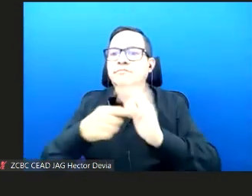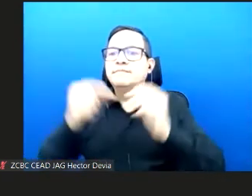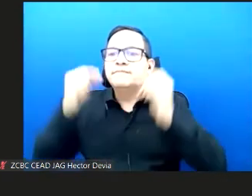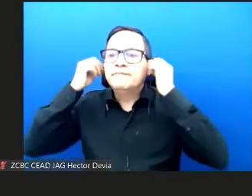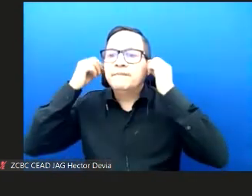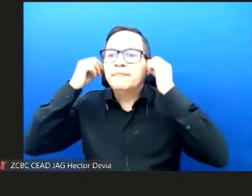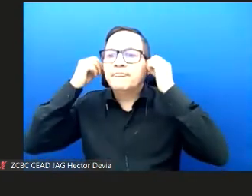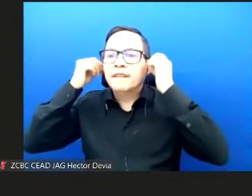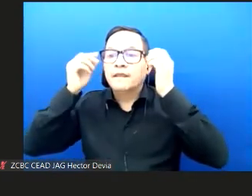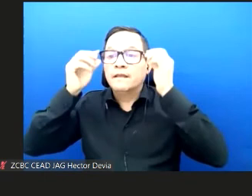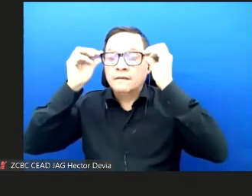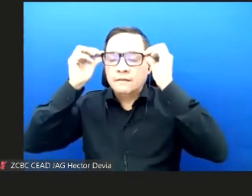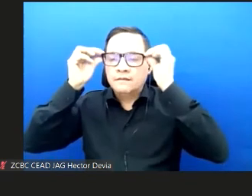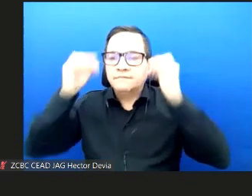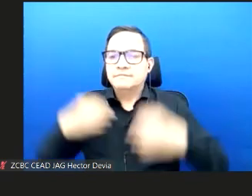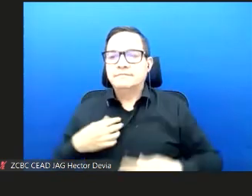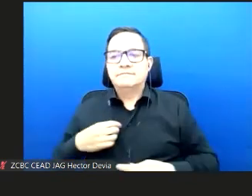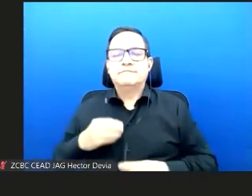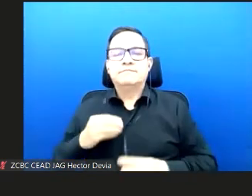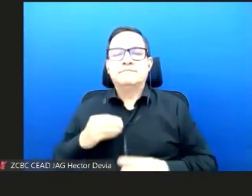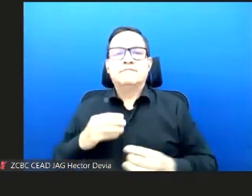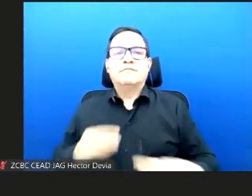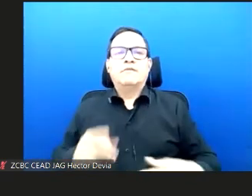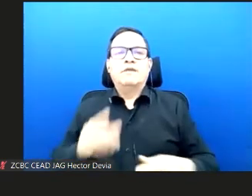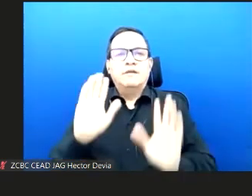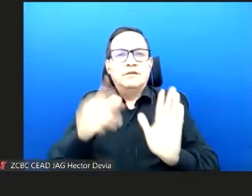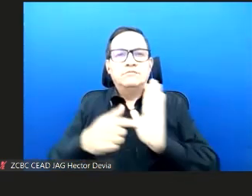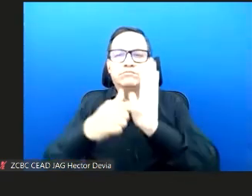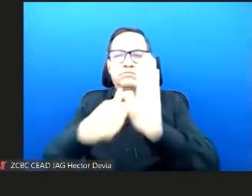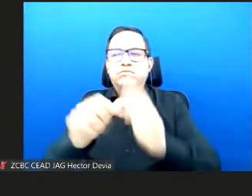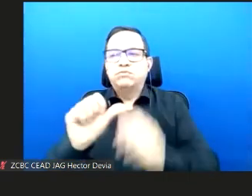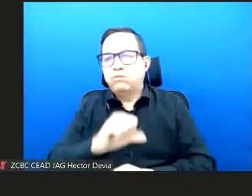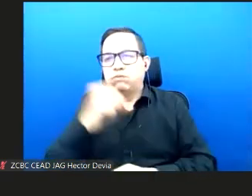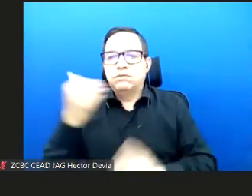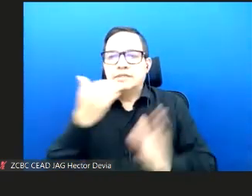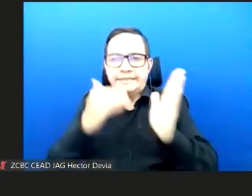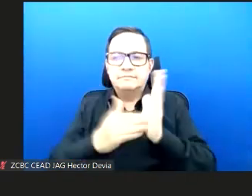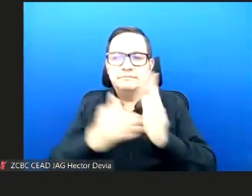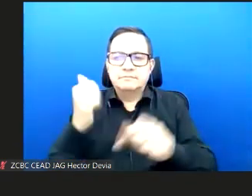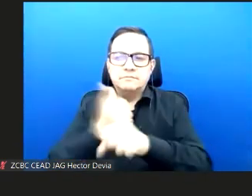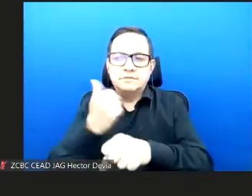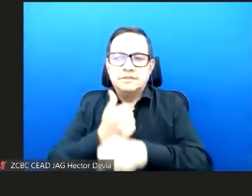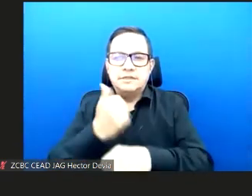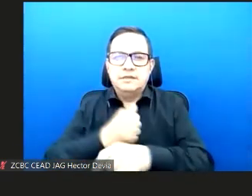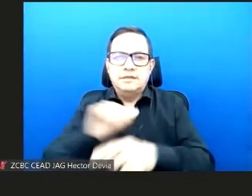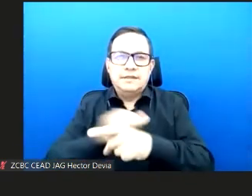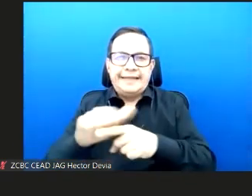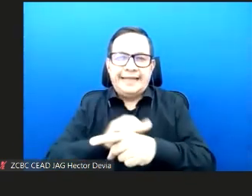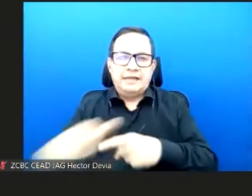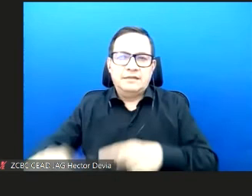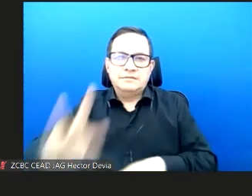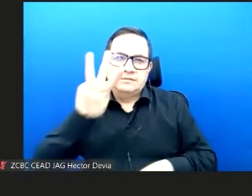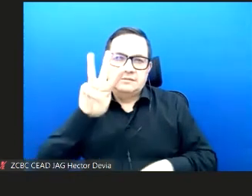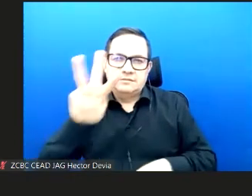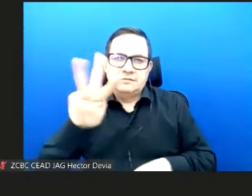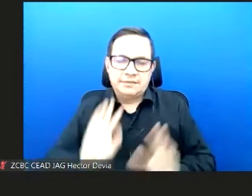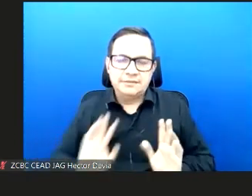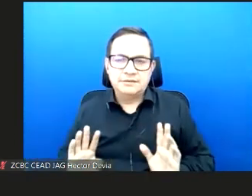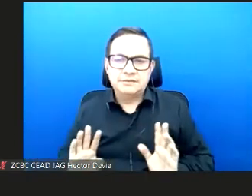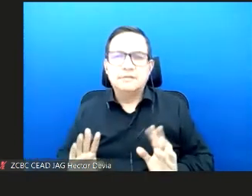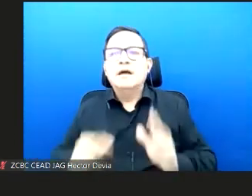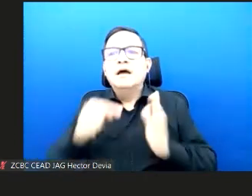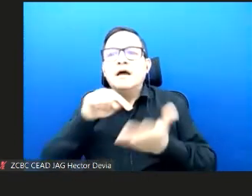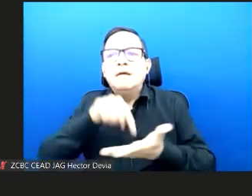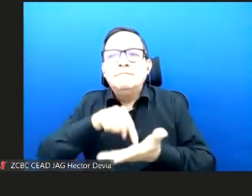que les acabo de dar es uno de los ejemplos para el desarrollo del ejercicio 3. Fíjense que en ese ejercicio